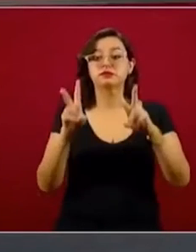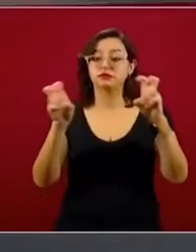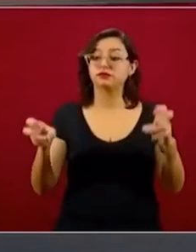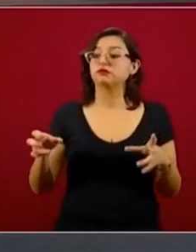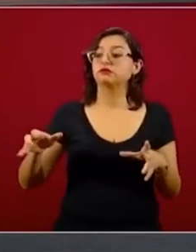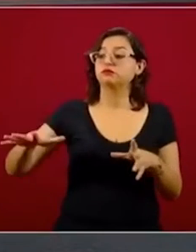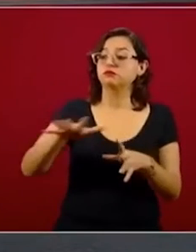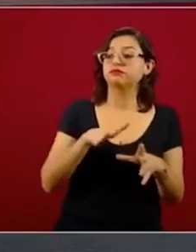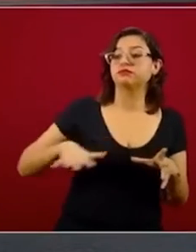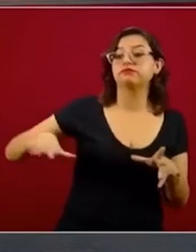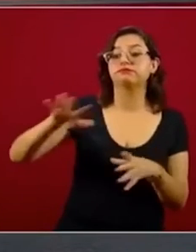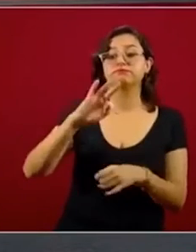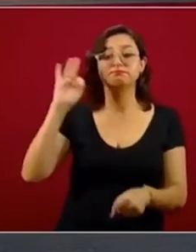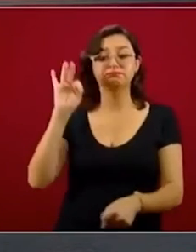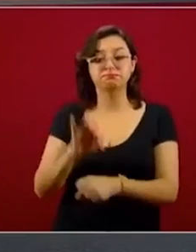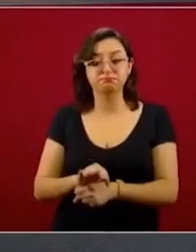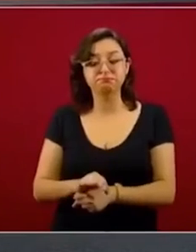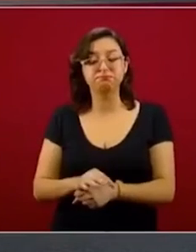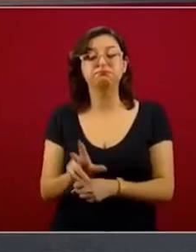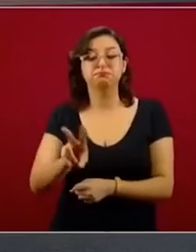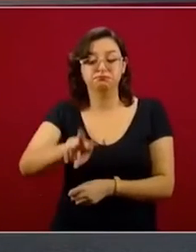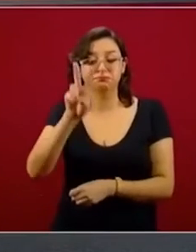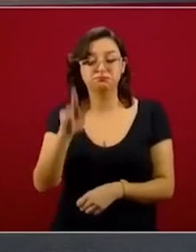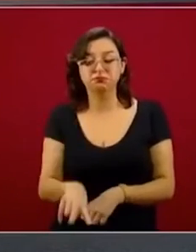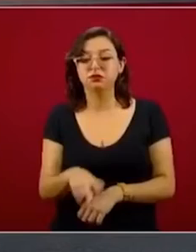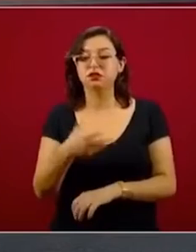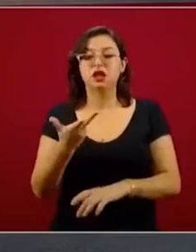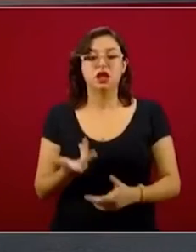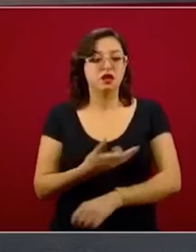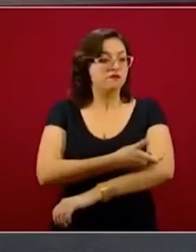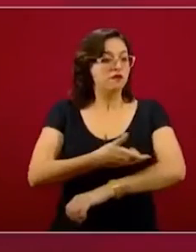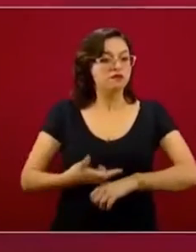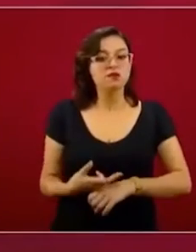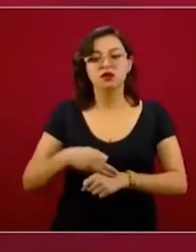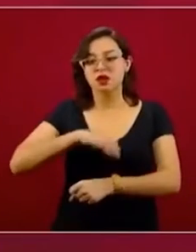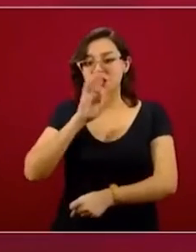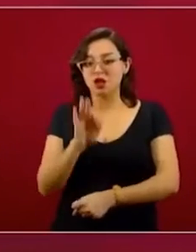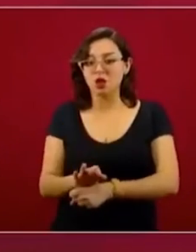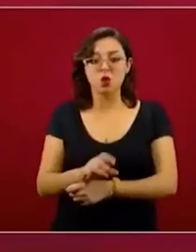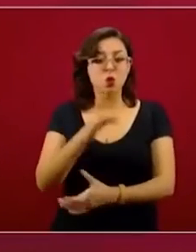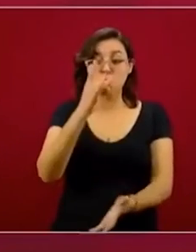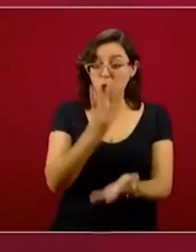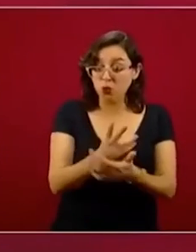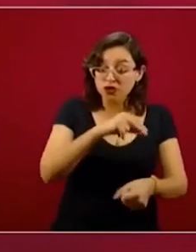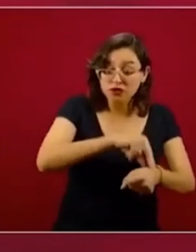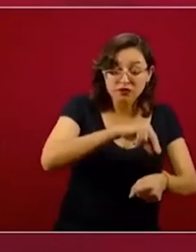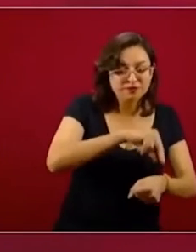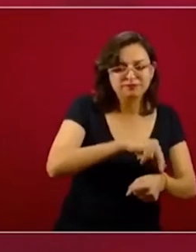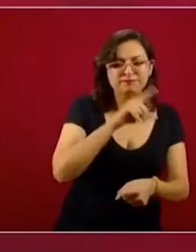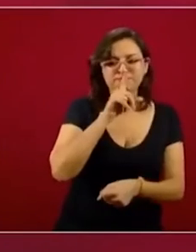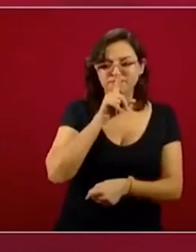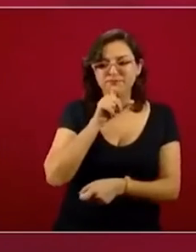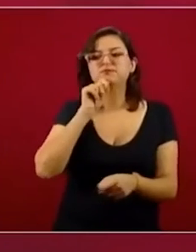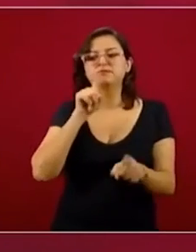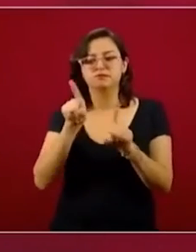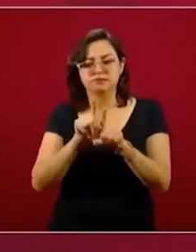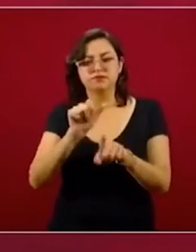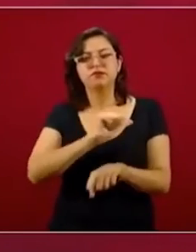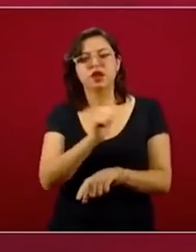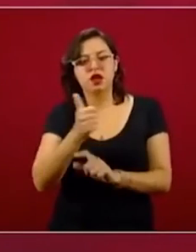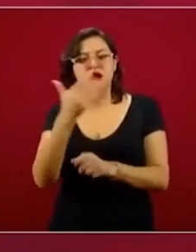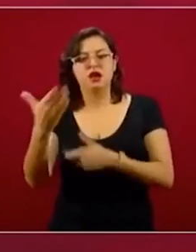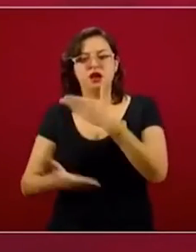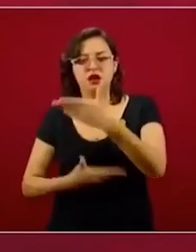duda, esto es una protección a las familias, ya que no solo provee servicios médicos, sino también